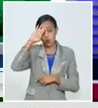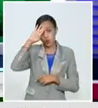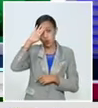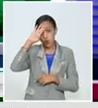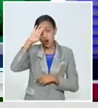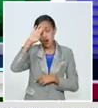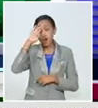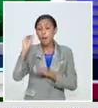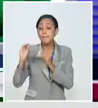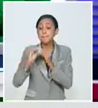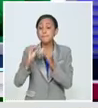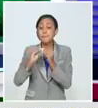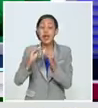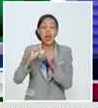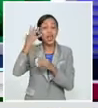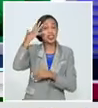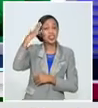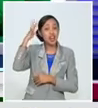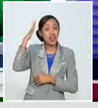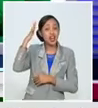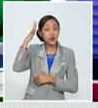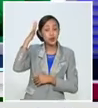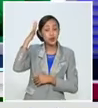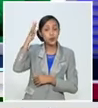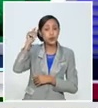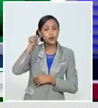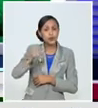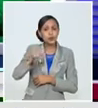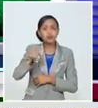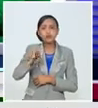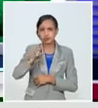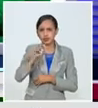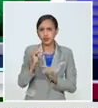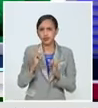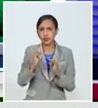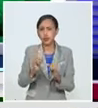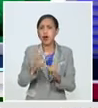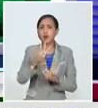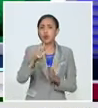infección en el extranjero, estamos hablando de